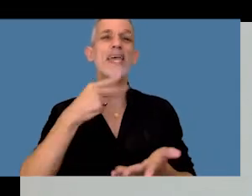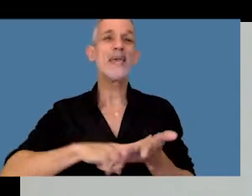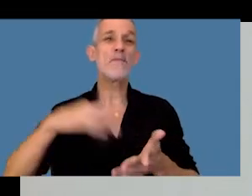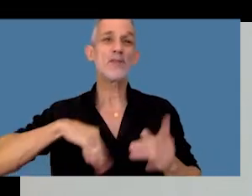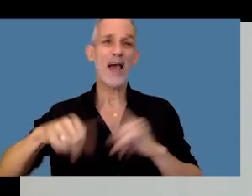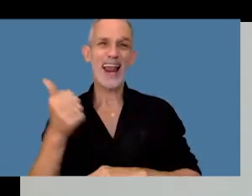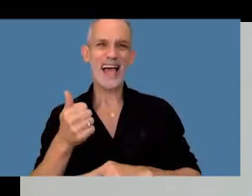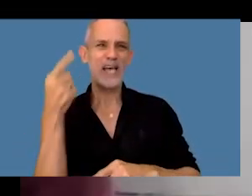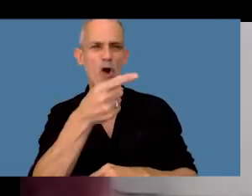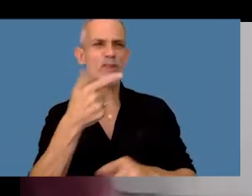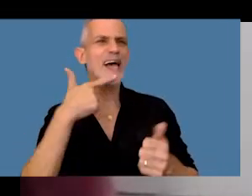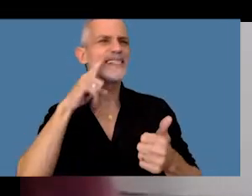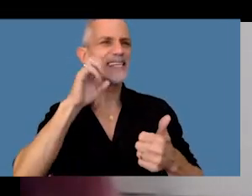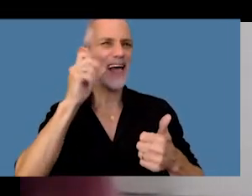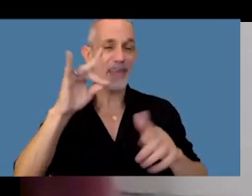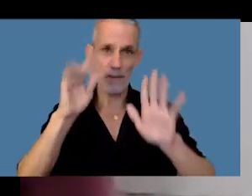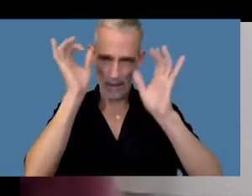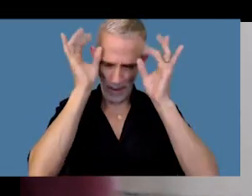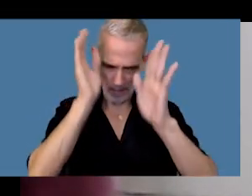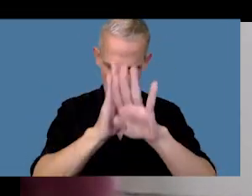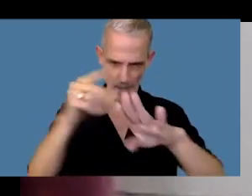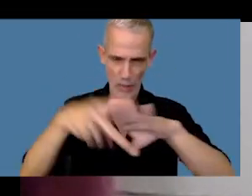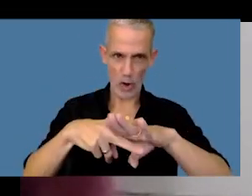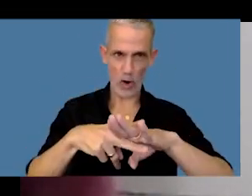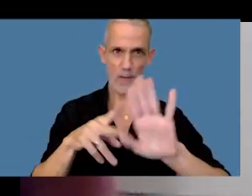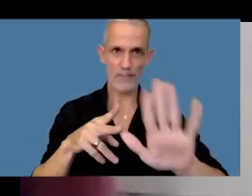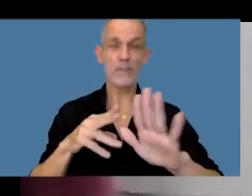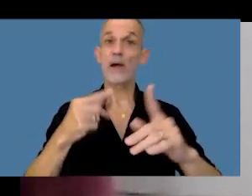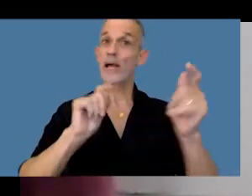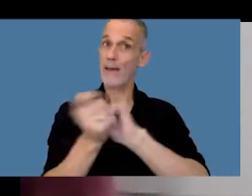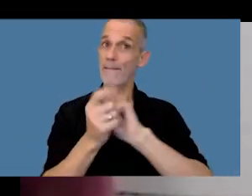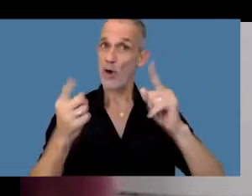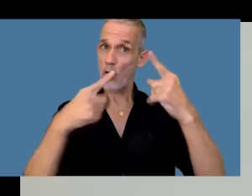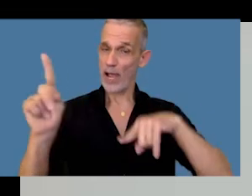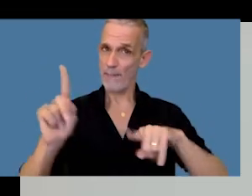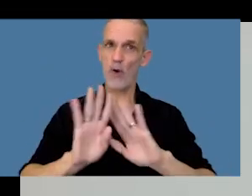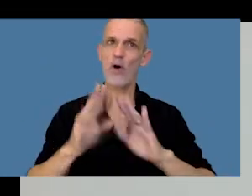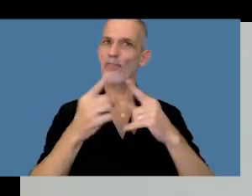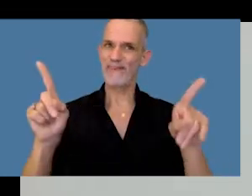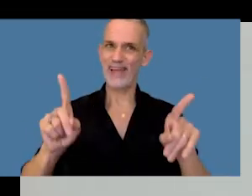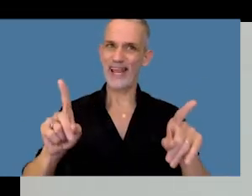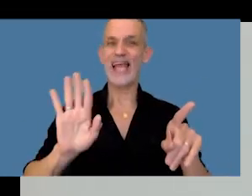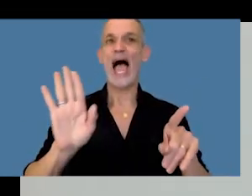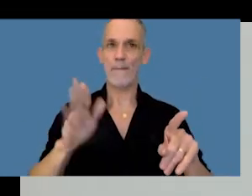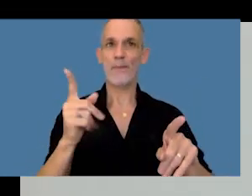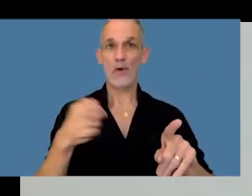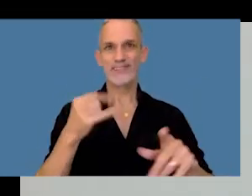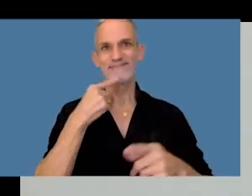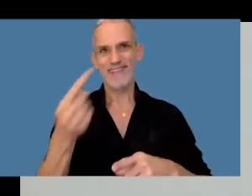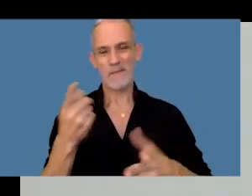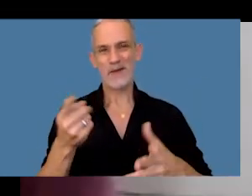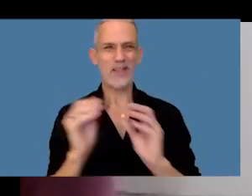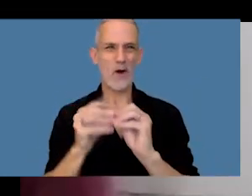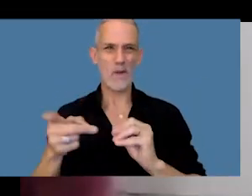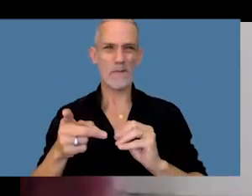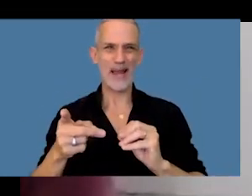CIRADIG. Después, perdón, Ruth, perdón. Sí. Cambió. ¿Cambió ahora? Por eso, era lo que está preguntando la